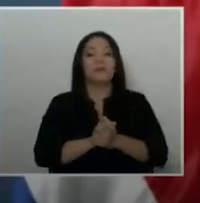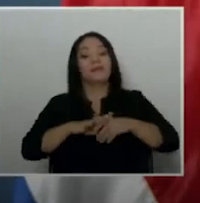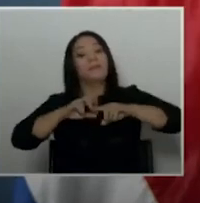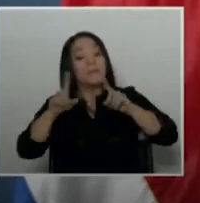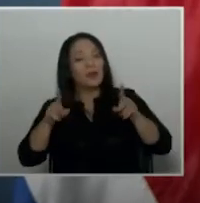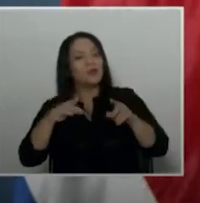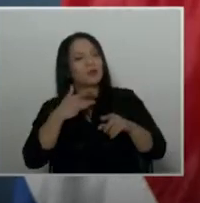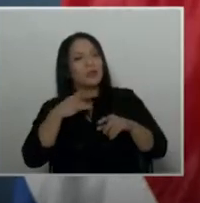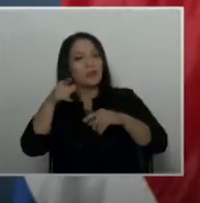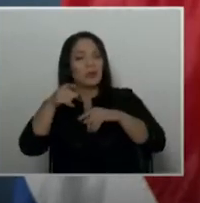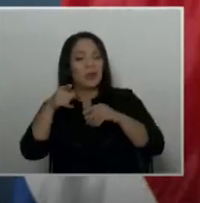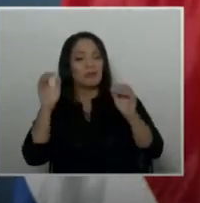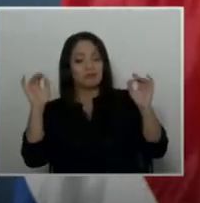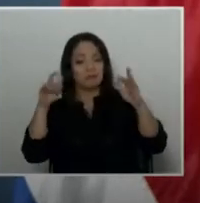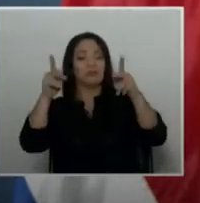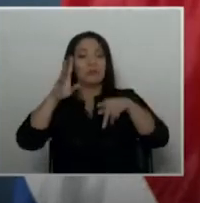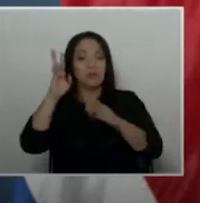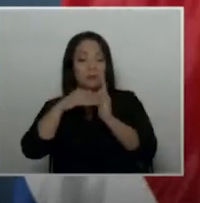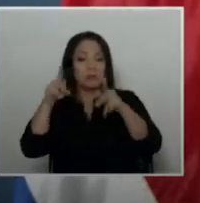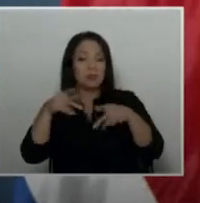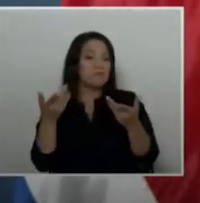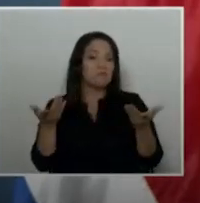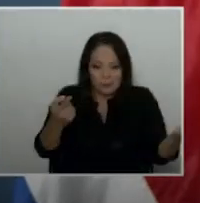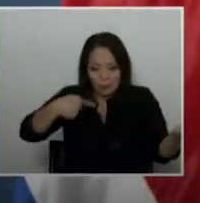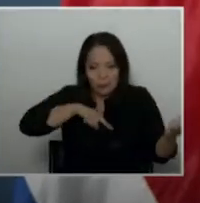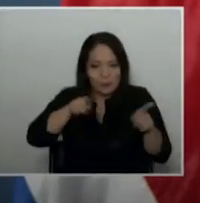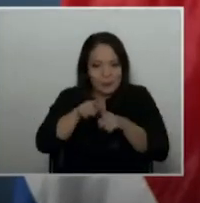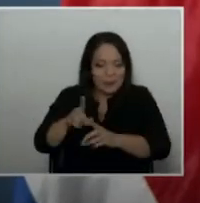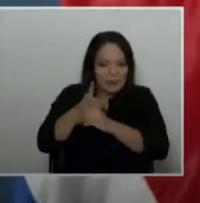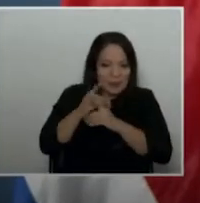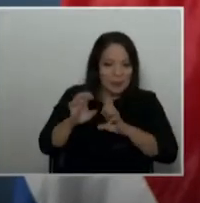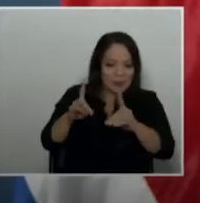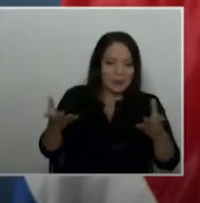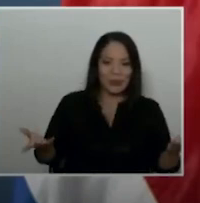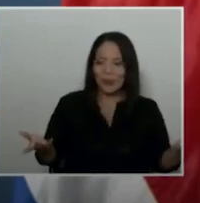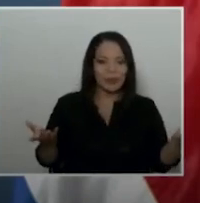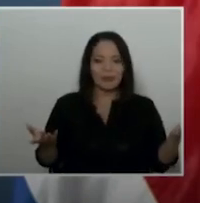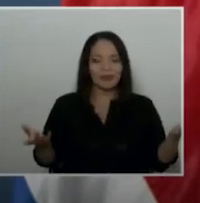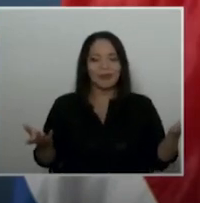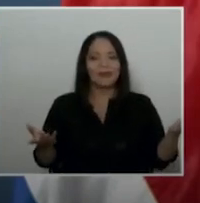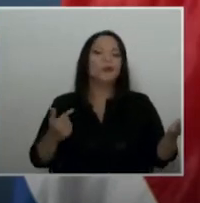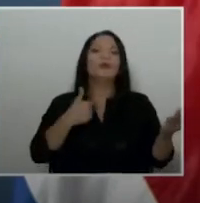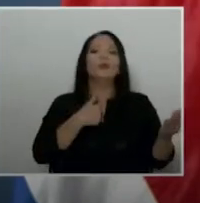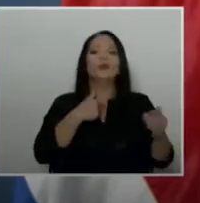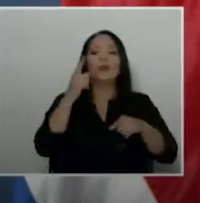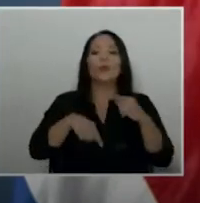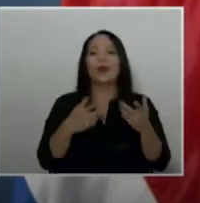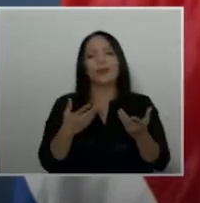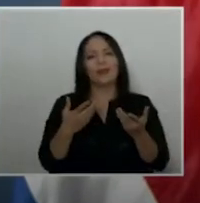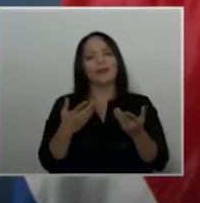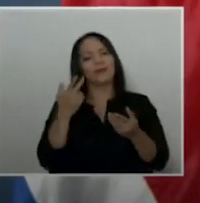convocatoria fue débil, no había una causa clara. Uno no puede racionalmente preguntarse que si un país que